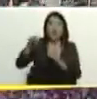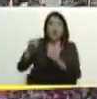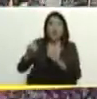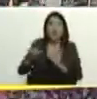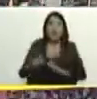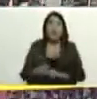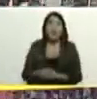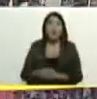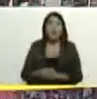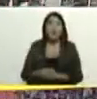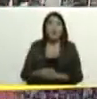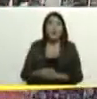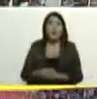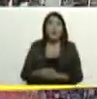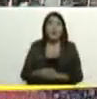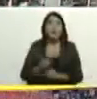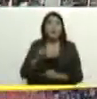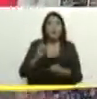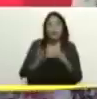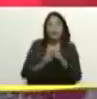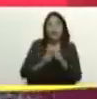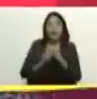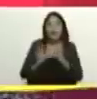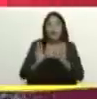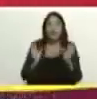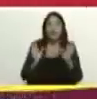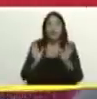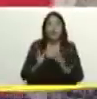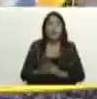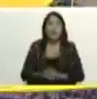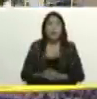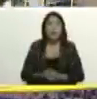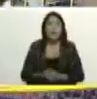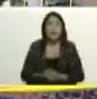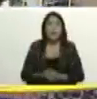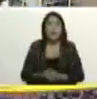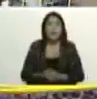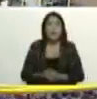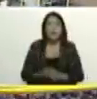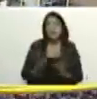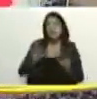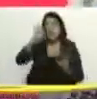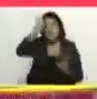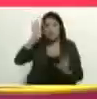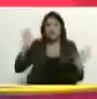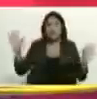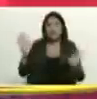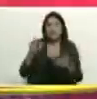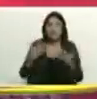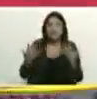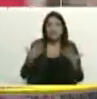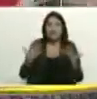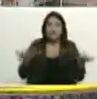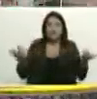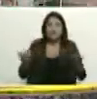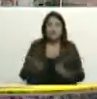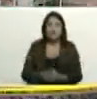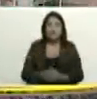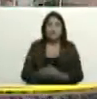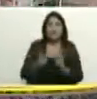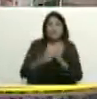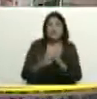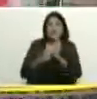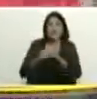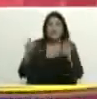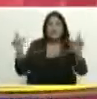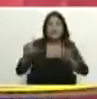como si fuera quién sabe qué. transmitieron en